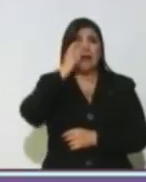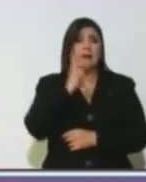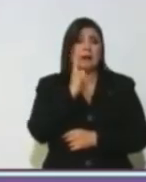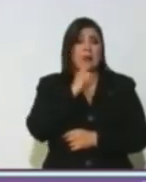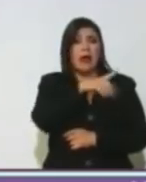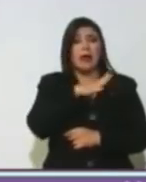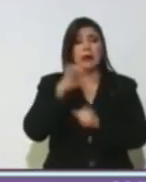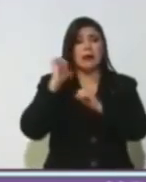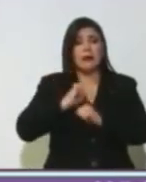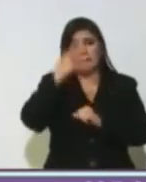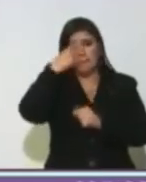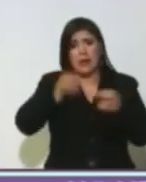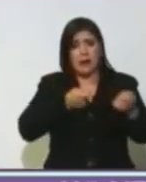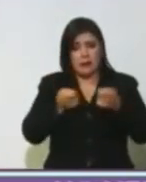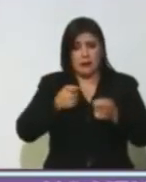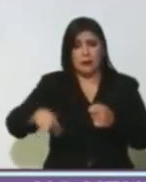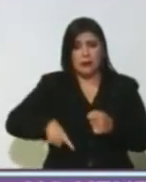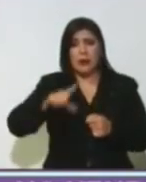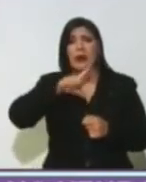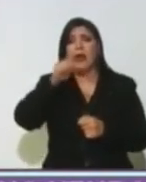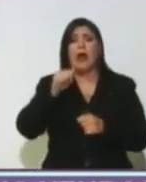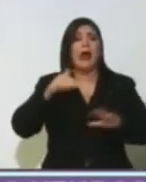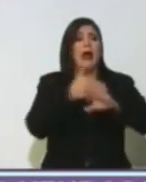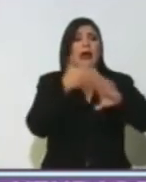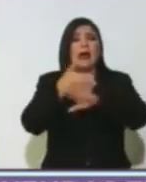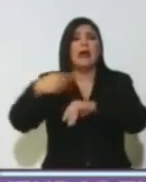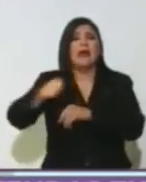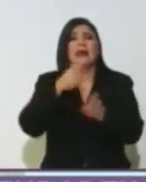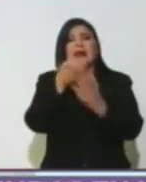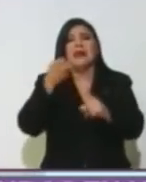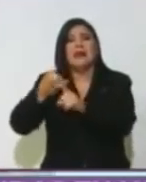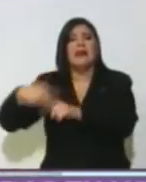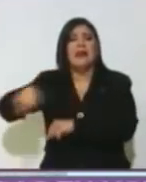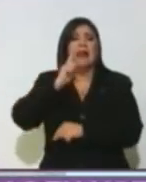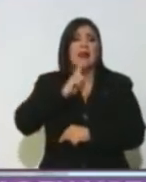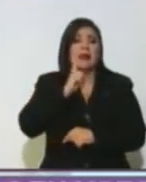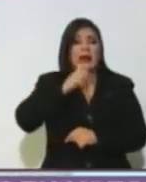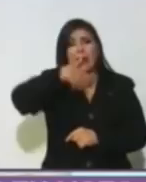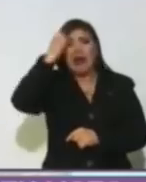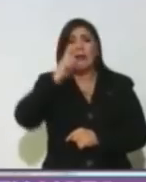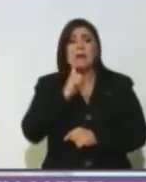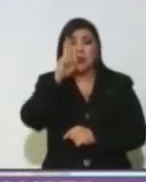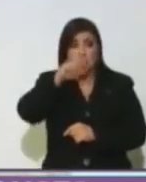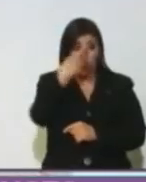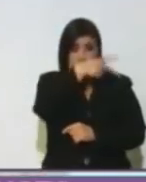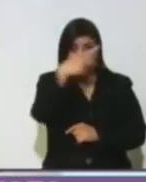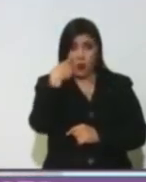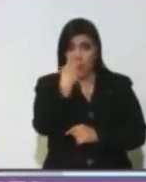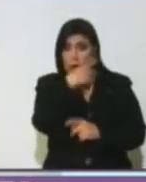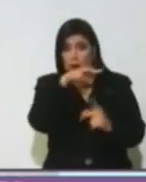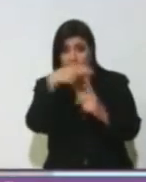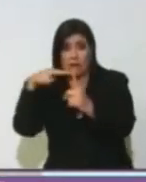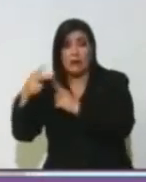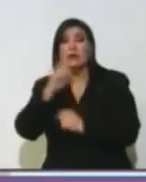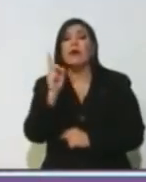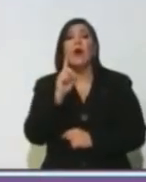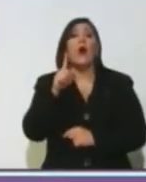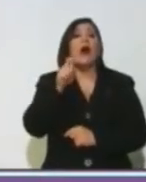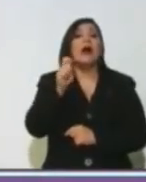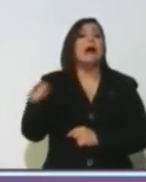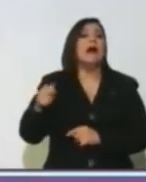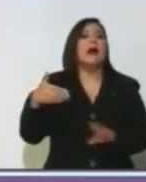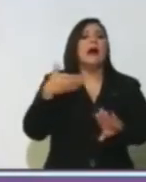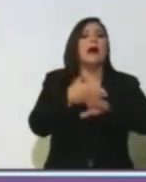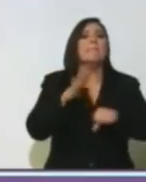la crítica de arriola candidatas no es por sus posiciones no es por lo que dicen poseen y piensan sino por ser